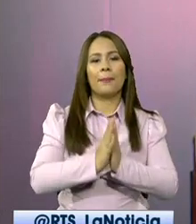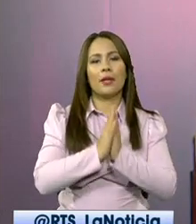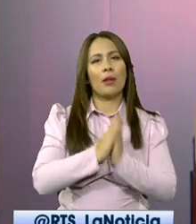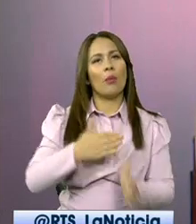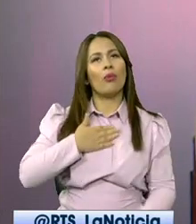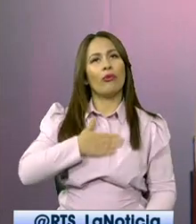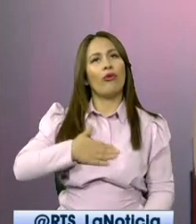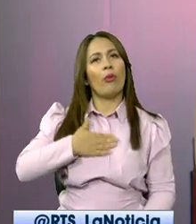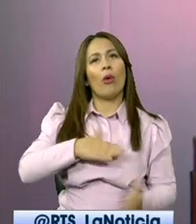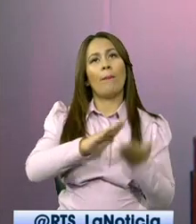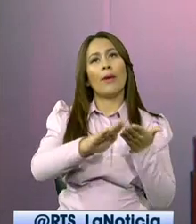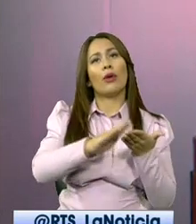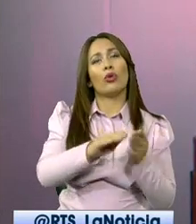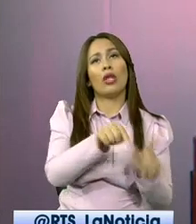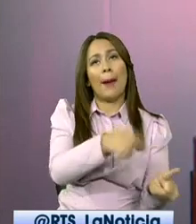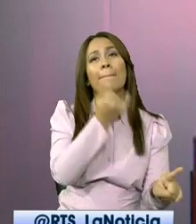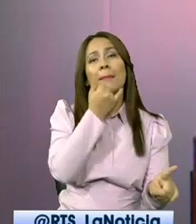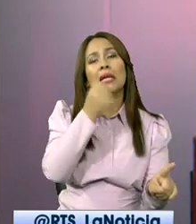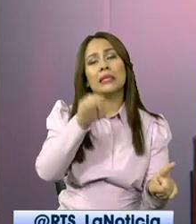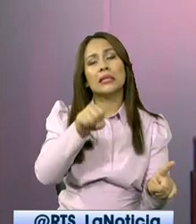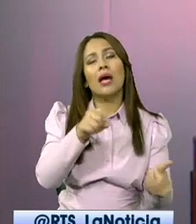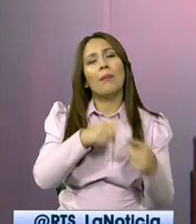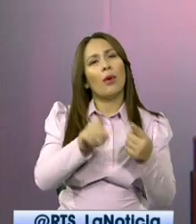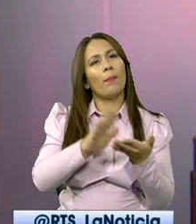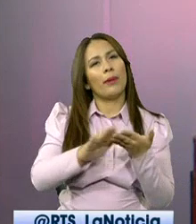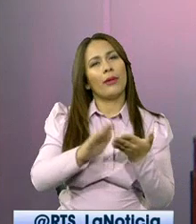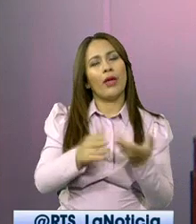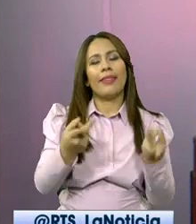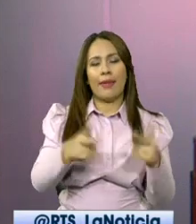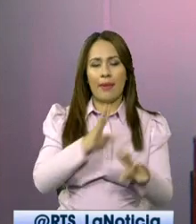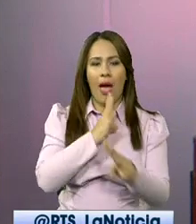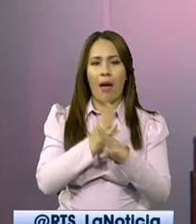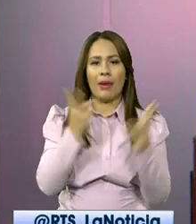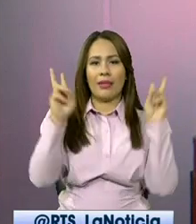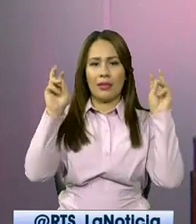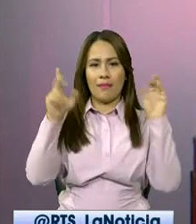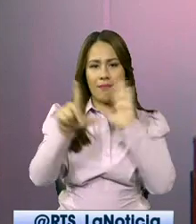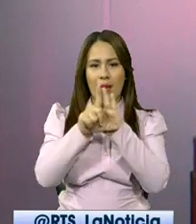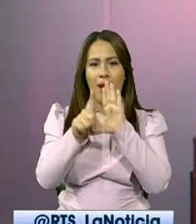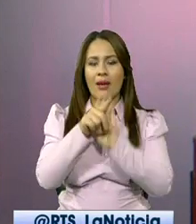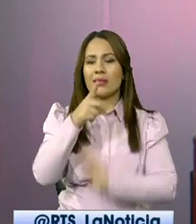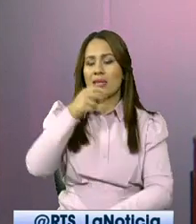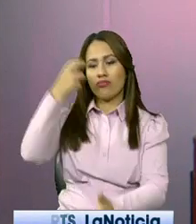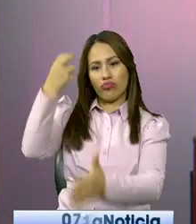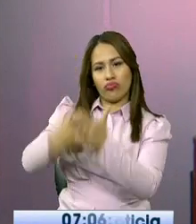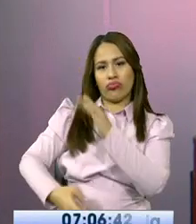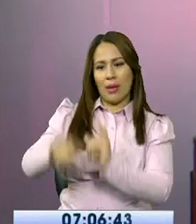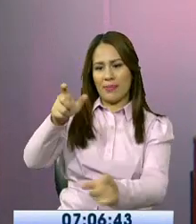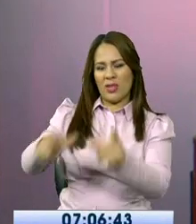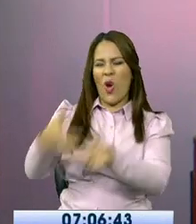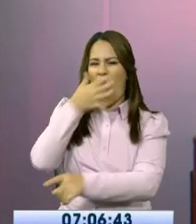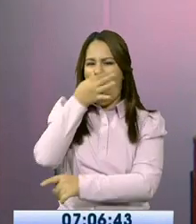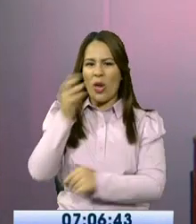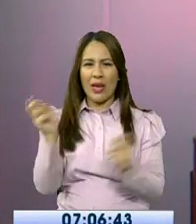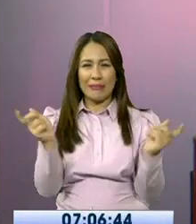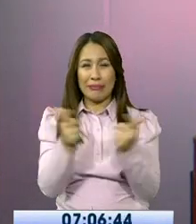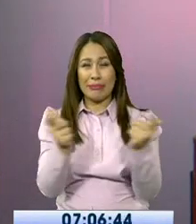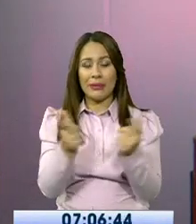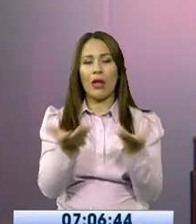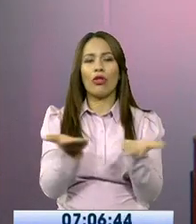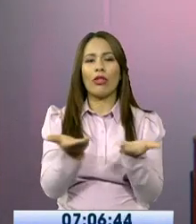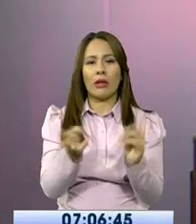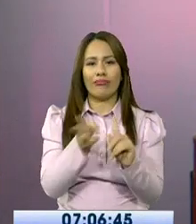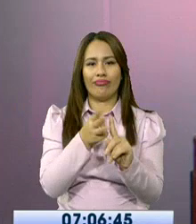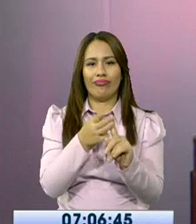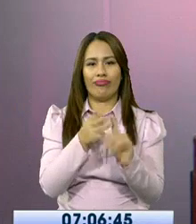sociales. Además, se refirió al proyecto de ley para sancionar delitos de odio y discriminación en redes